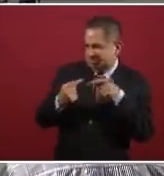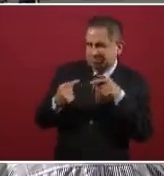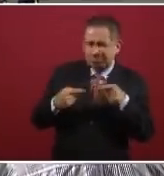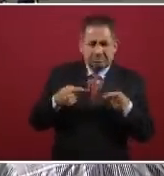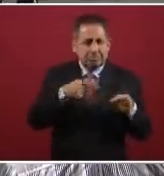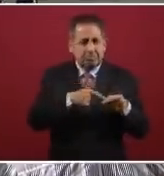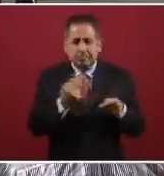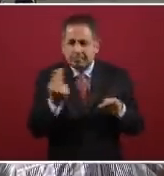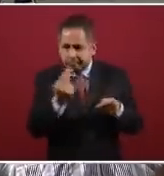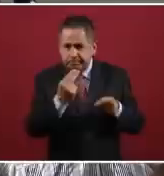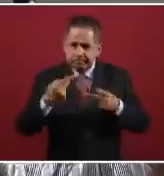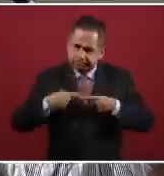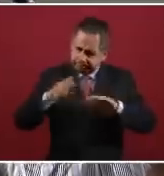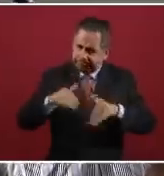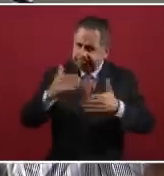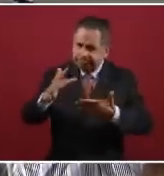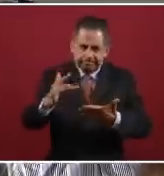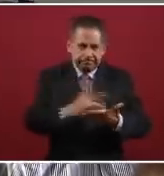se requiere